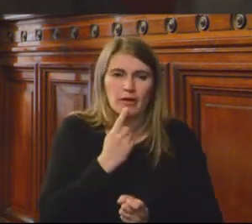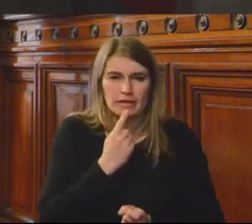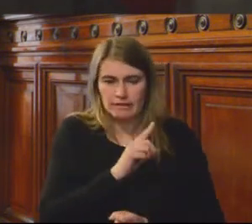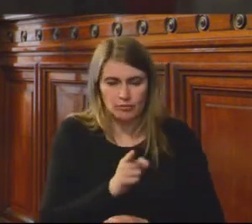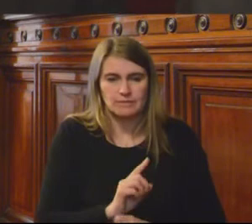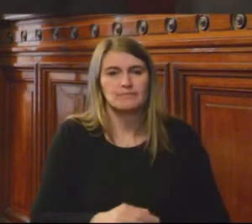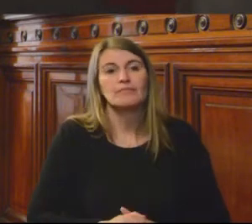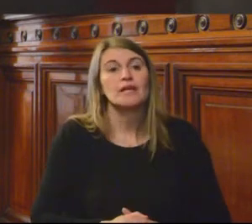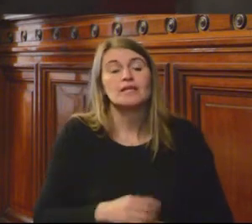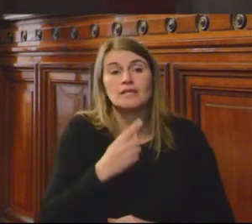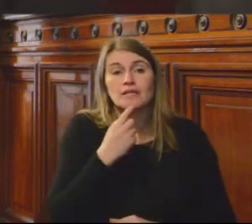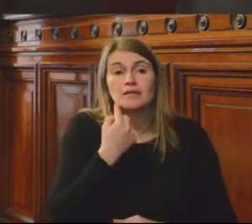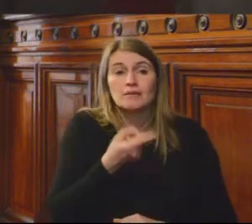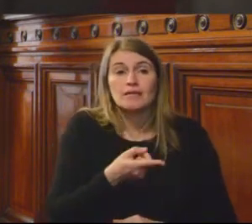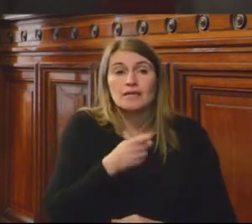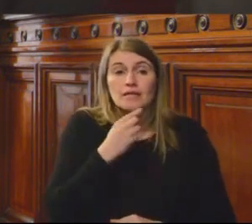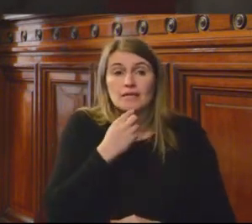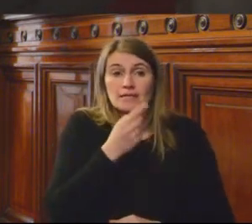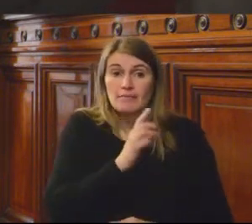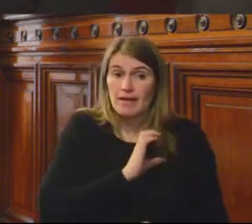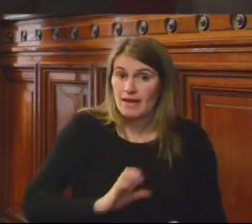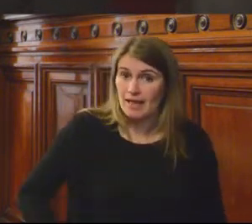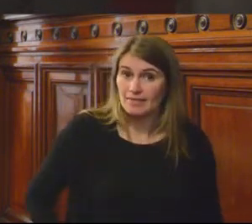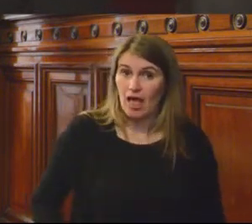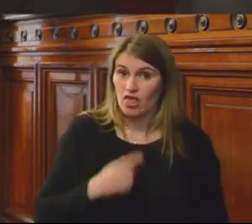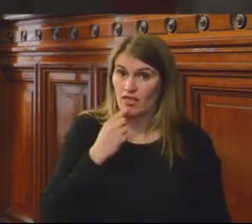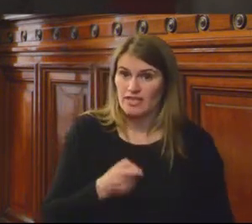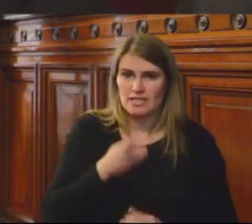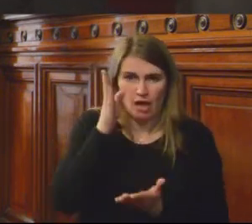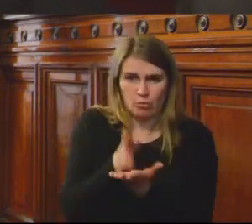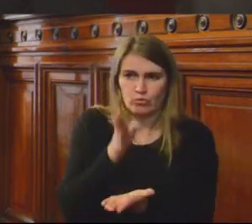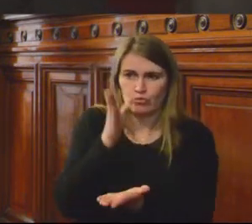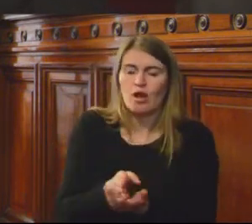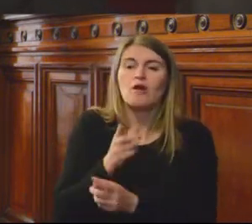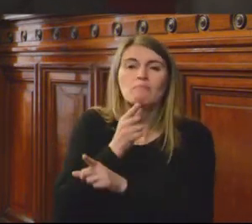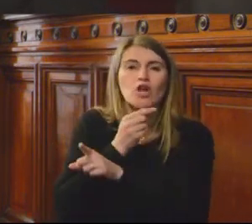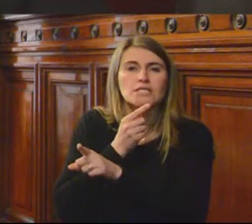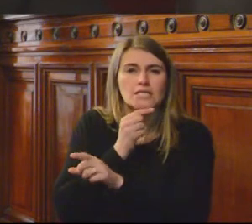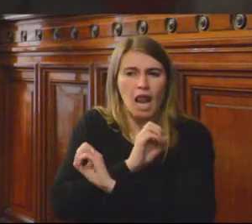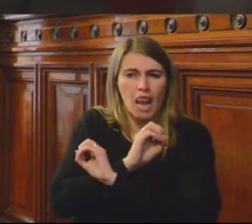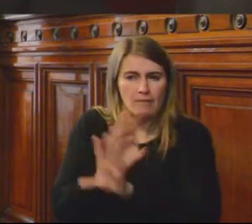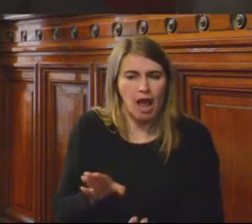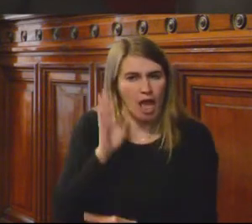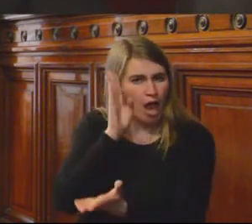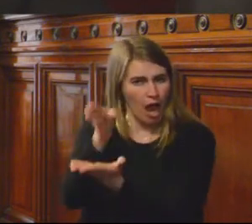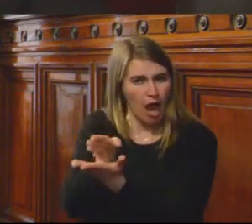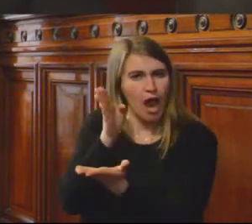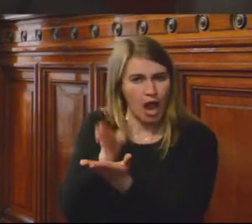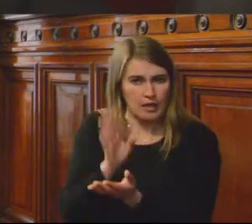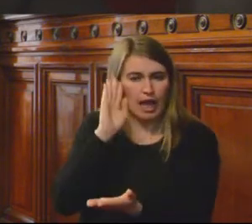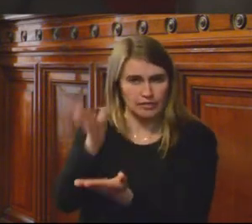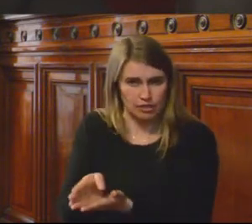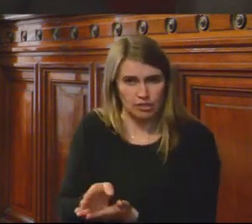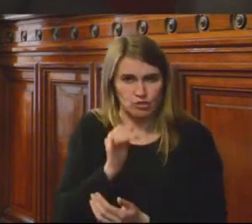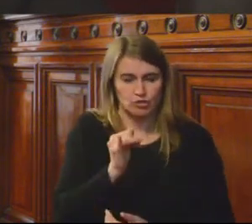Estado también, por cierto, que estaban siendo implacables contra las malas prácticas policiales. Y yo me pregunto, ¿qué tan implacables